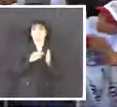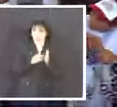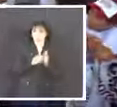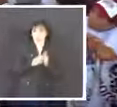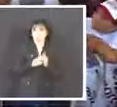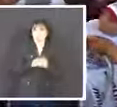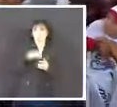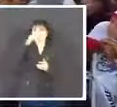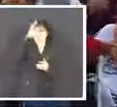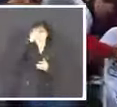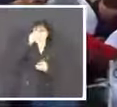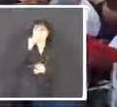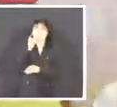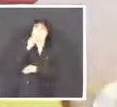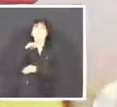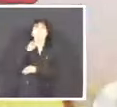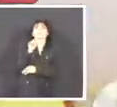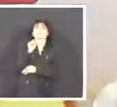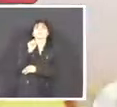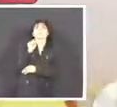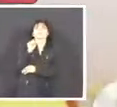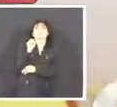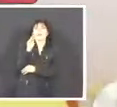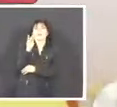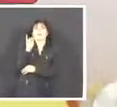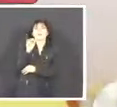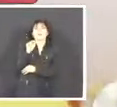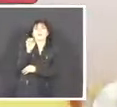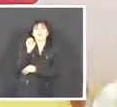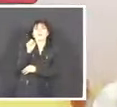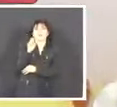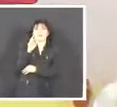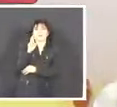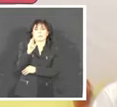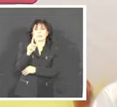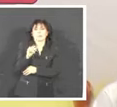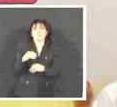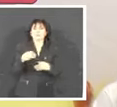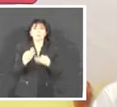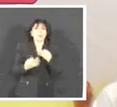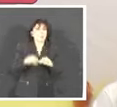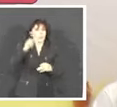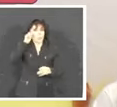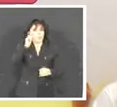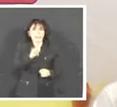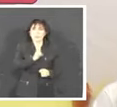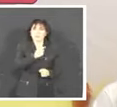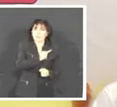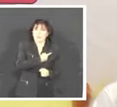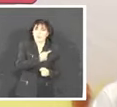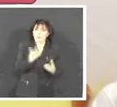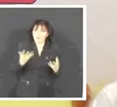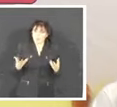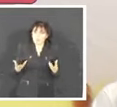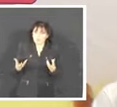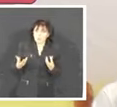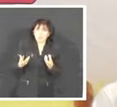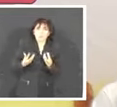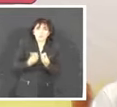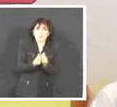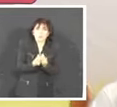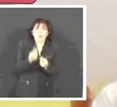IMSS-Bienestar, para que todos los servicios de salud del Estado de México pasen a un sistema